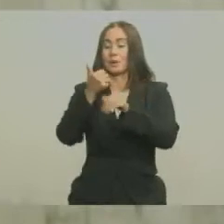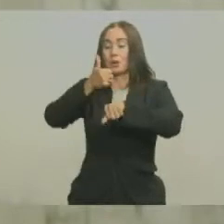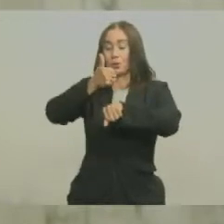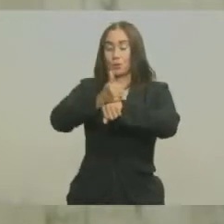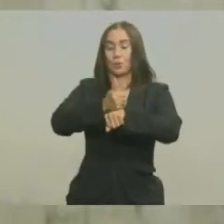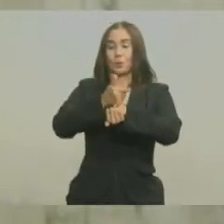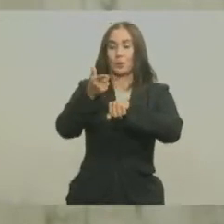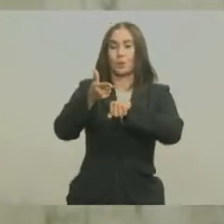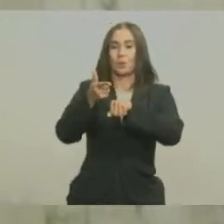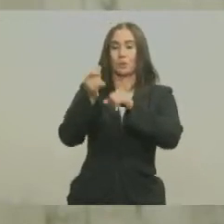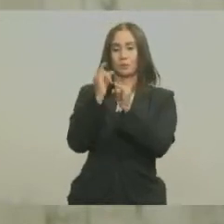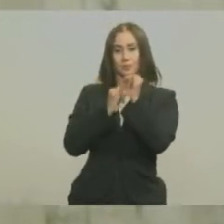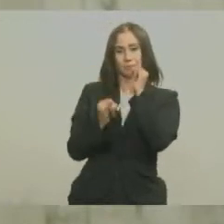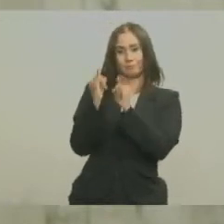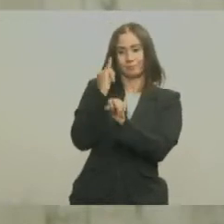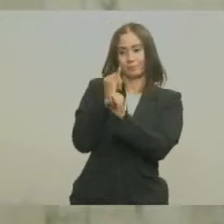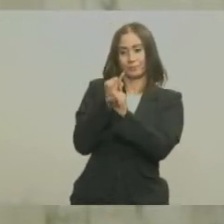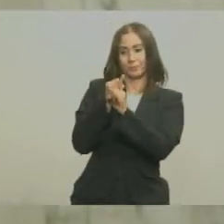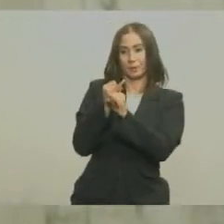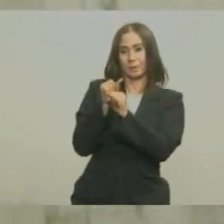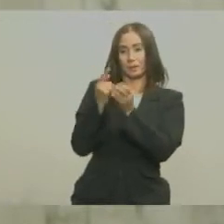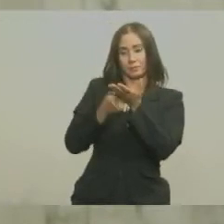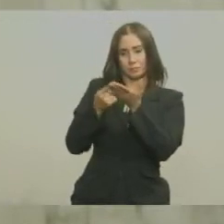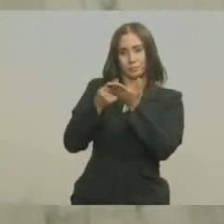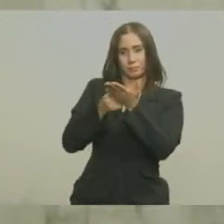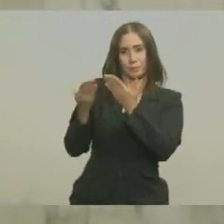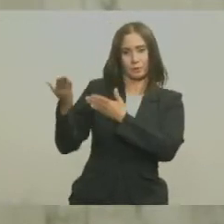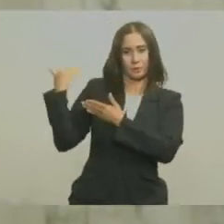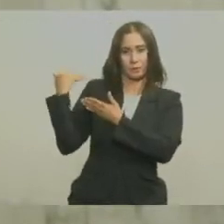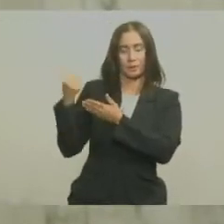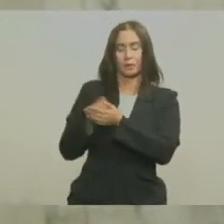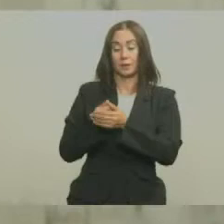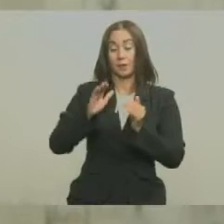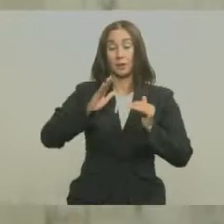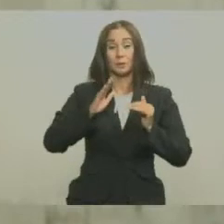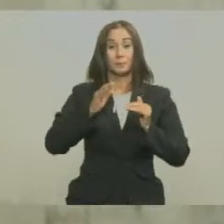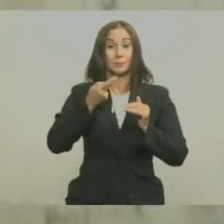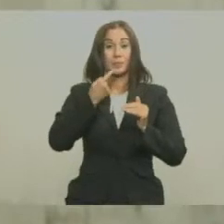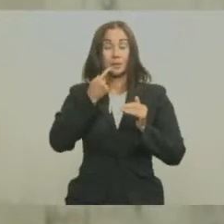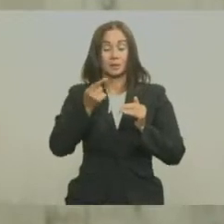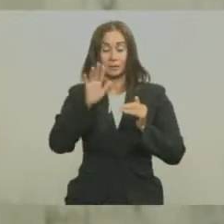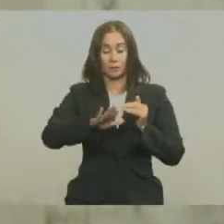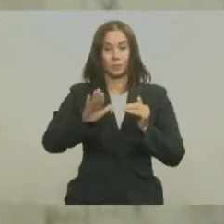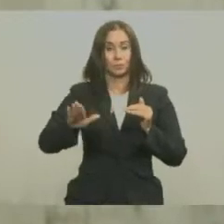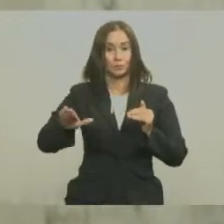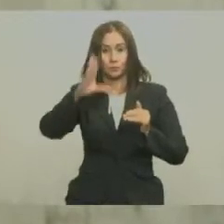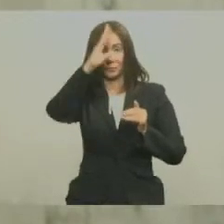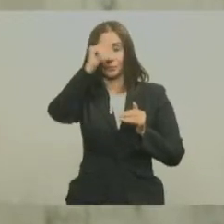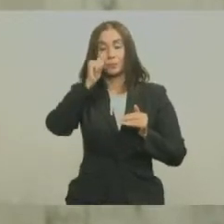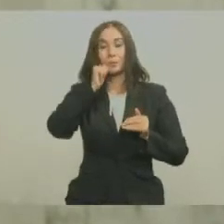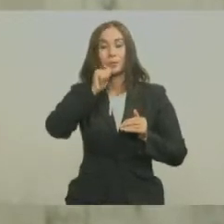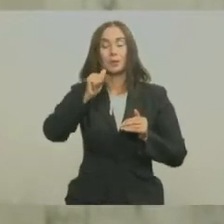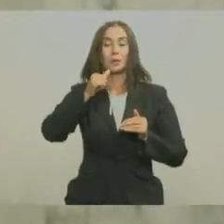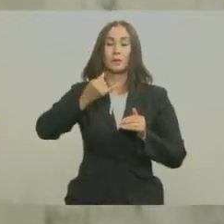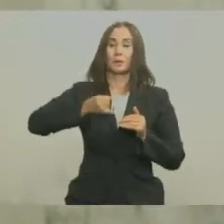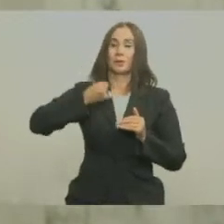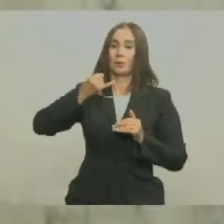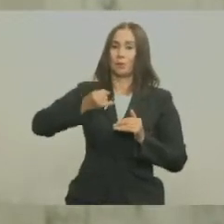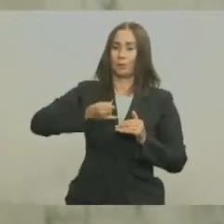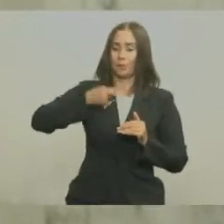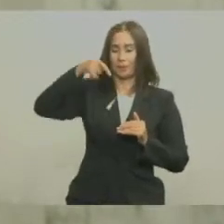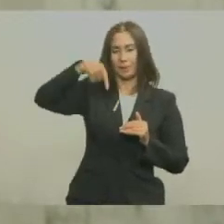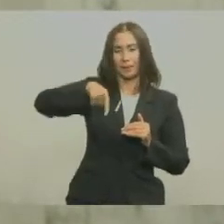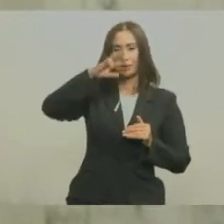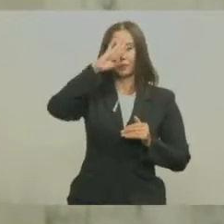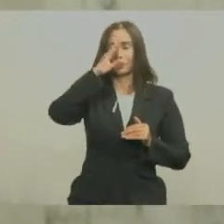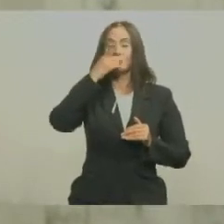instrumentos internacionales antes señalados. Los niños, niñas y adolescentes de